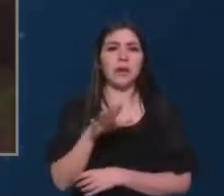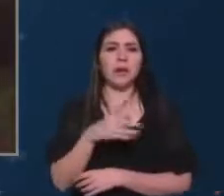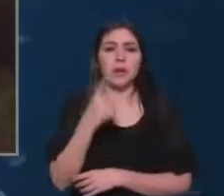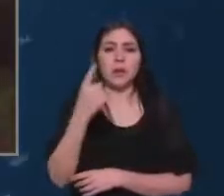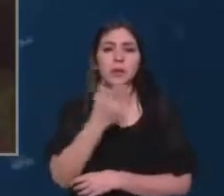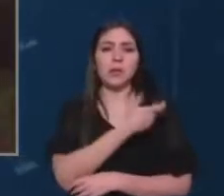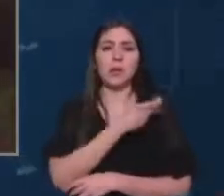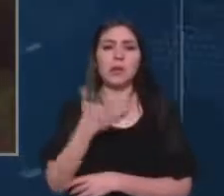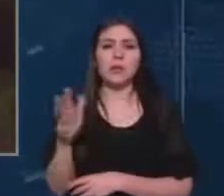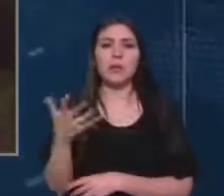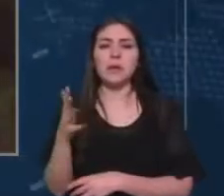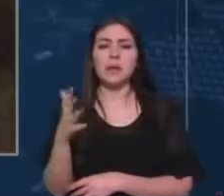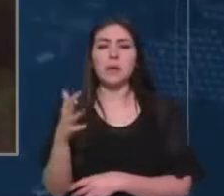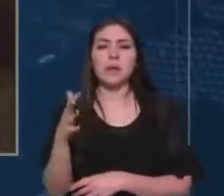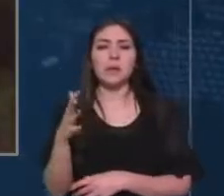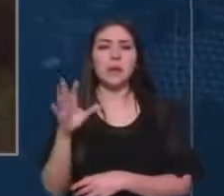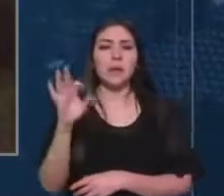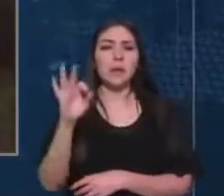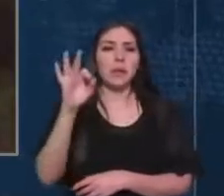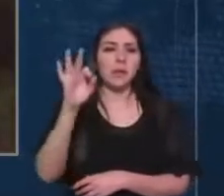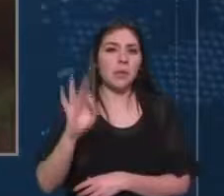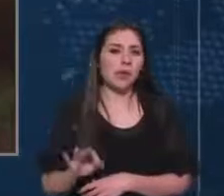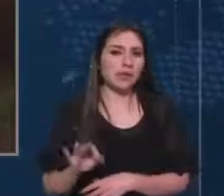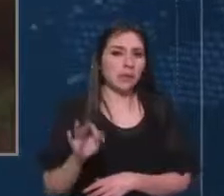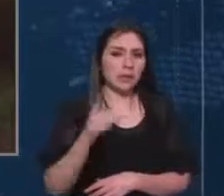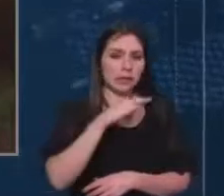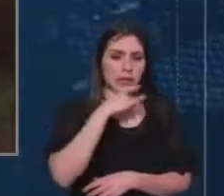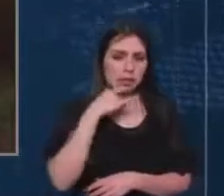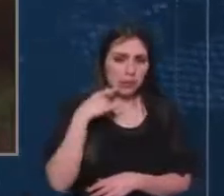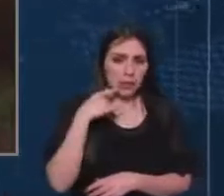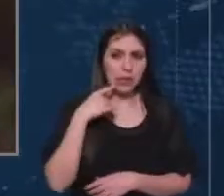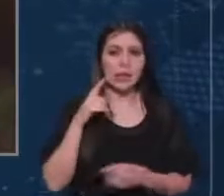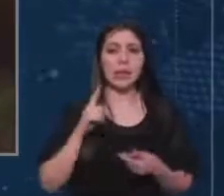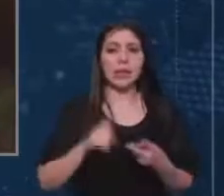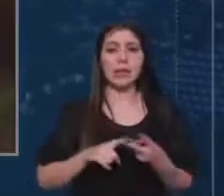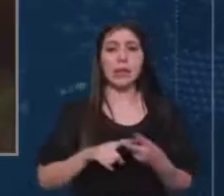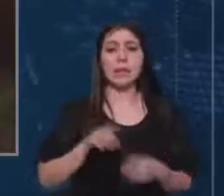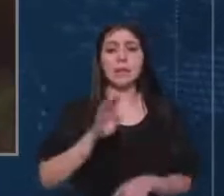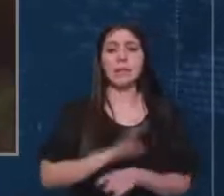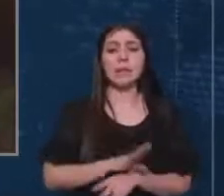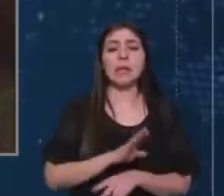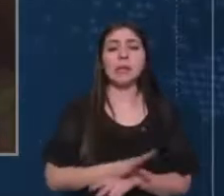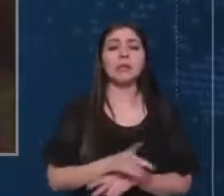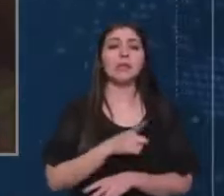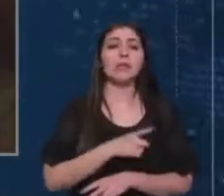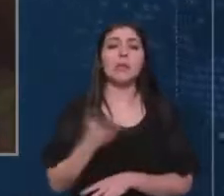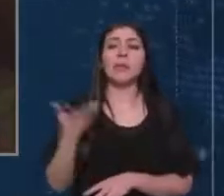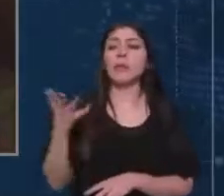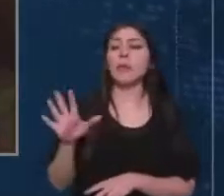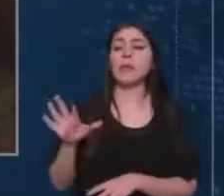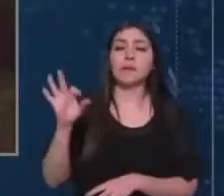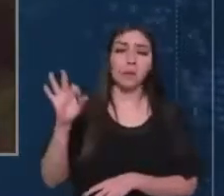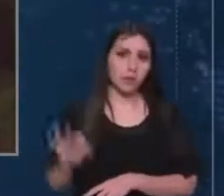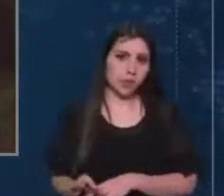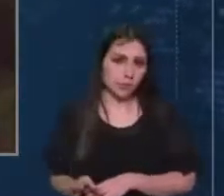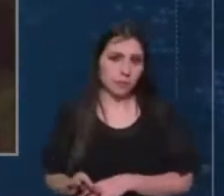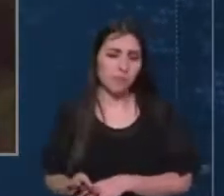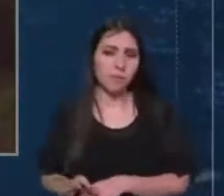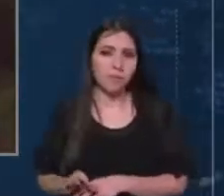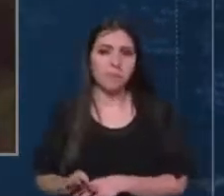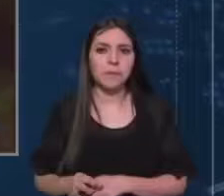cercano al 40%, mientras que en el caso de Brasil es cercano al 10%. Y si lo vemos en